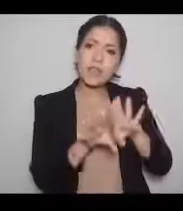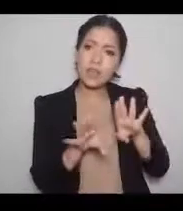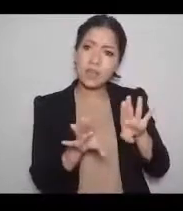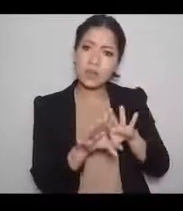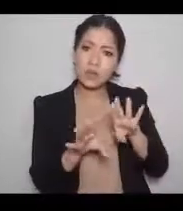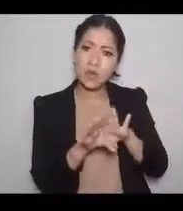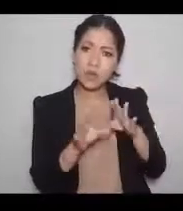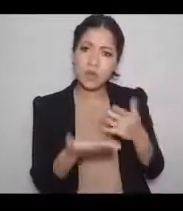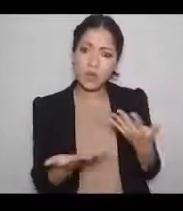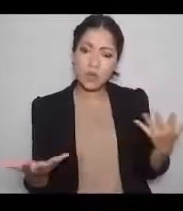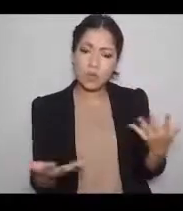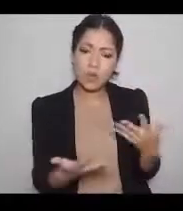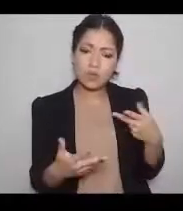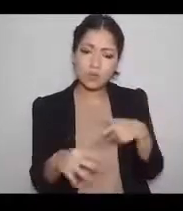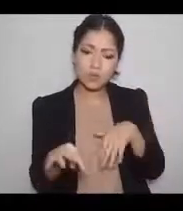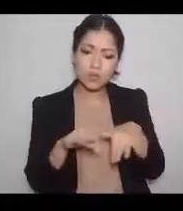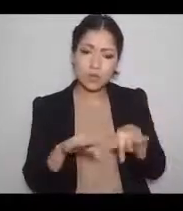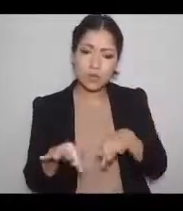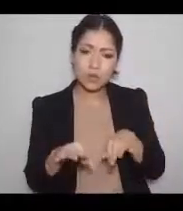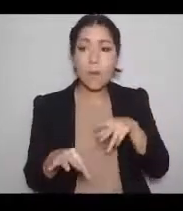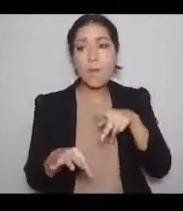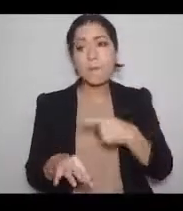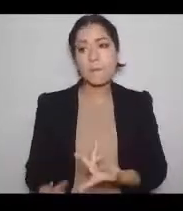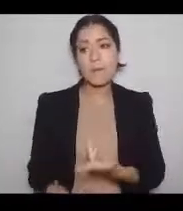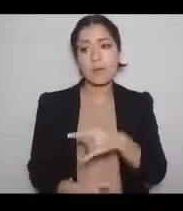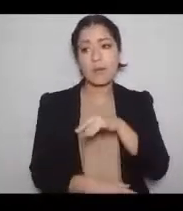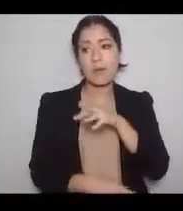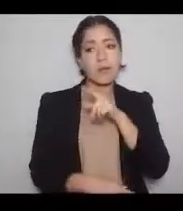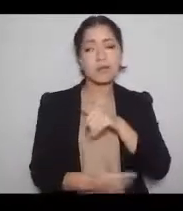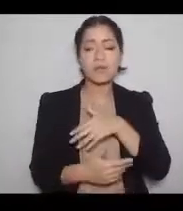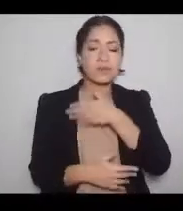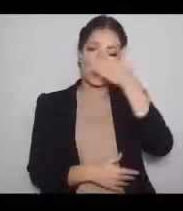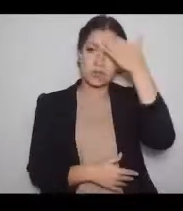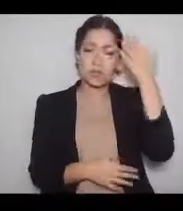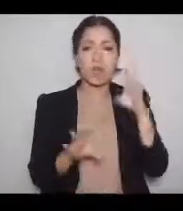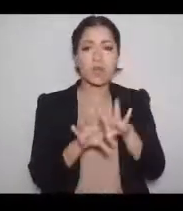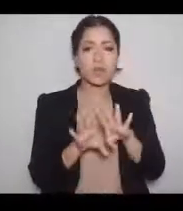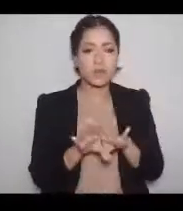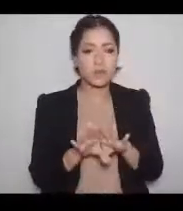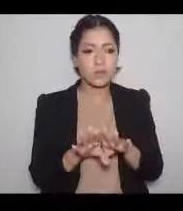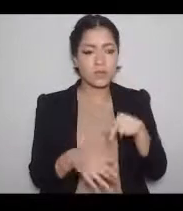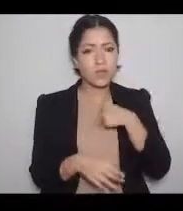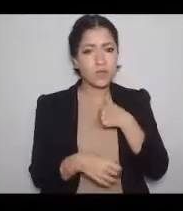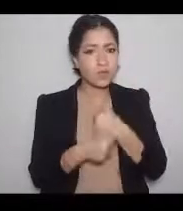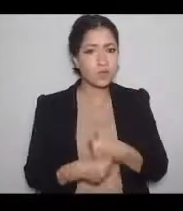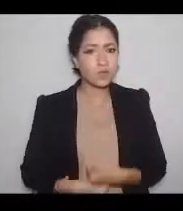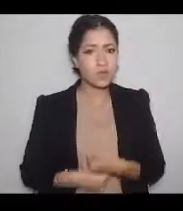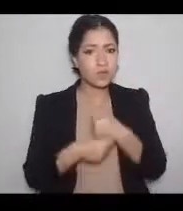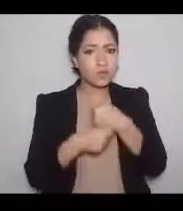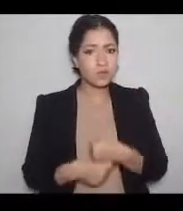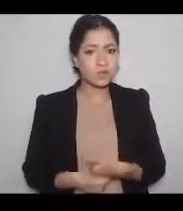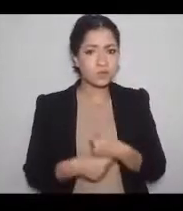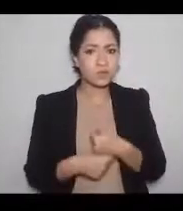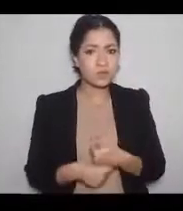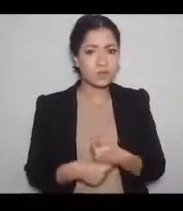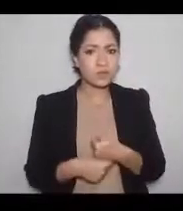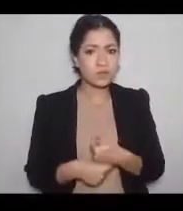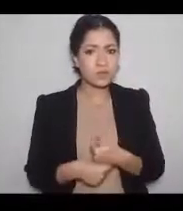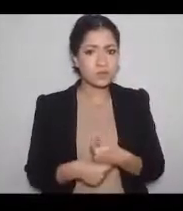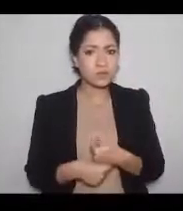Sufrí por ti en la oscuridad del teatro. Y yo a ti te valía madres.